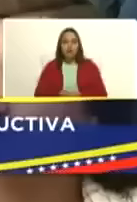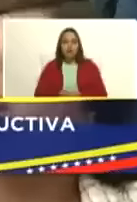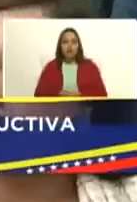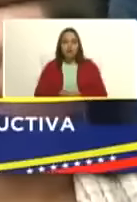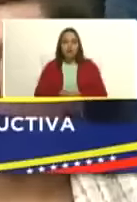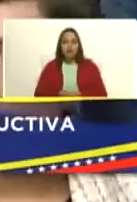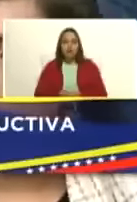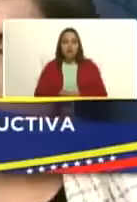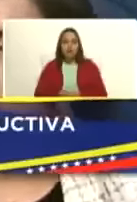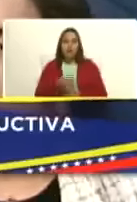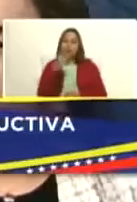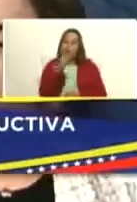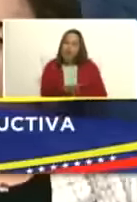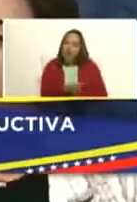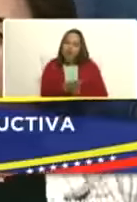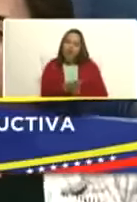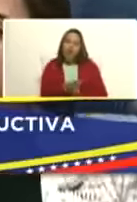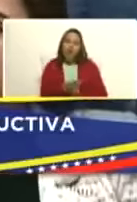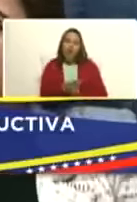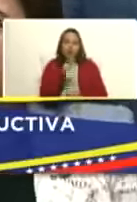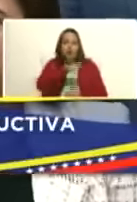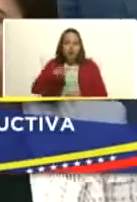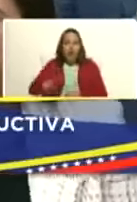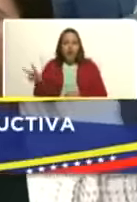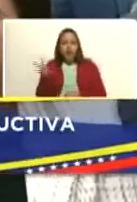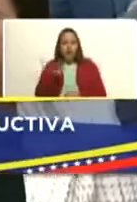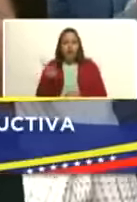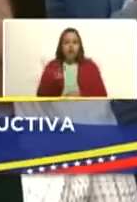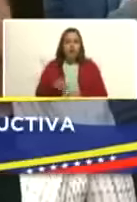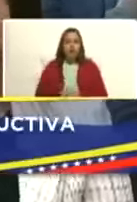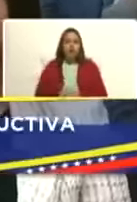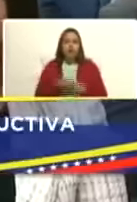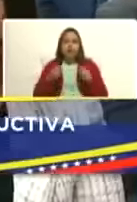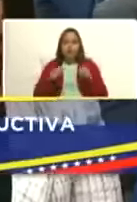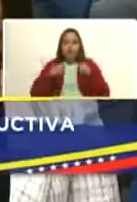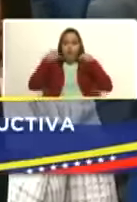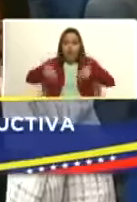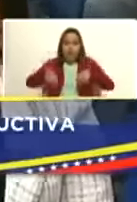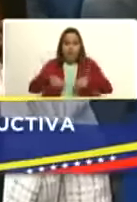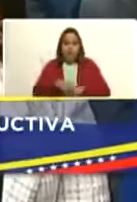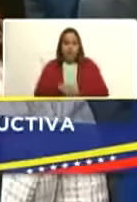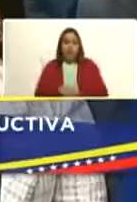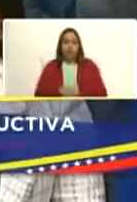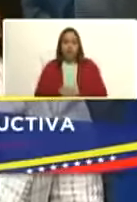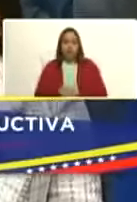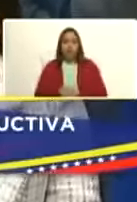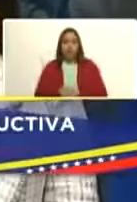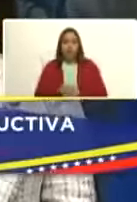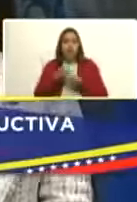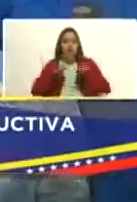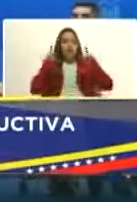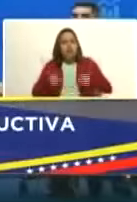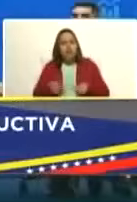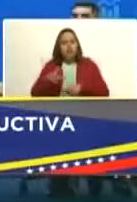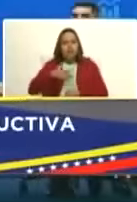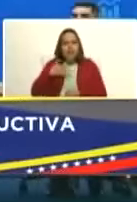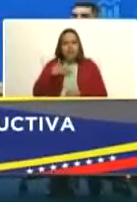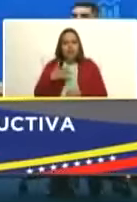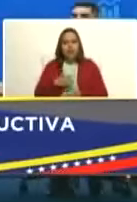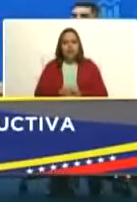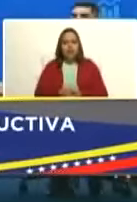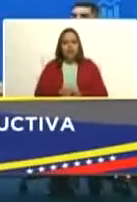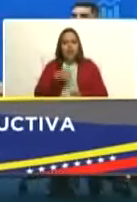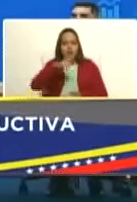tenemos los venezolanos y las venezolanas que vivimos aquí, pero también lo siento en